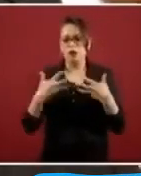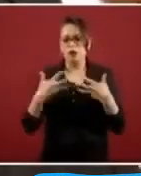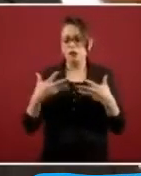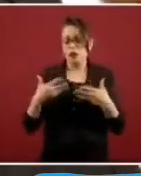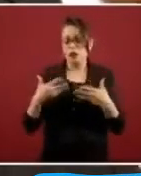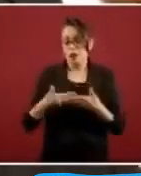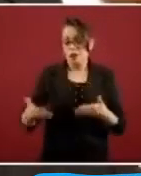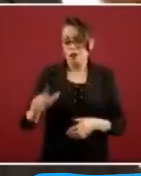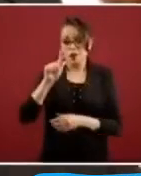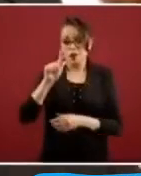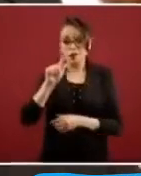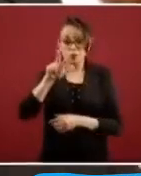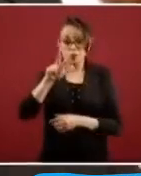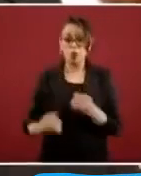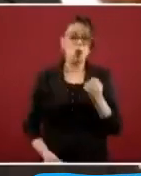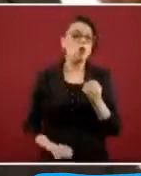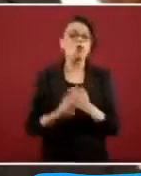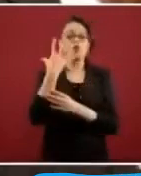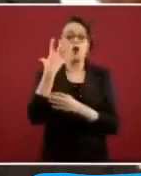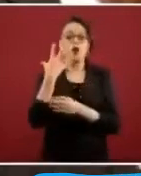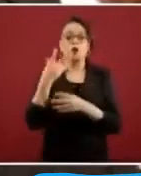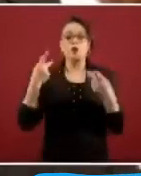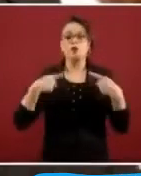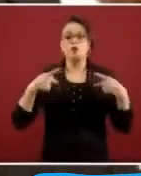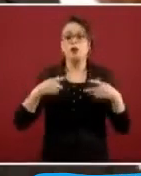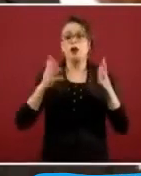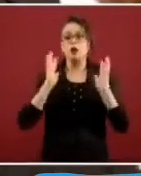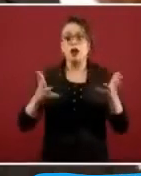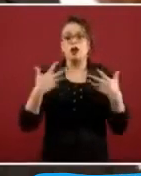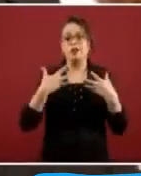casos en un periodo muy corto y